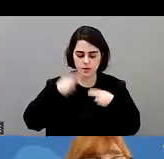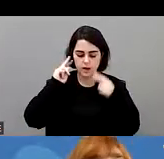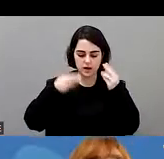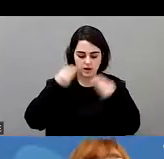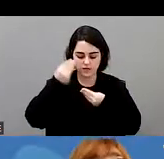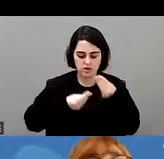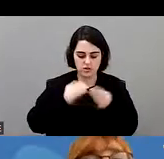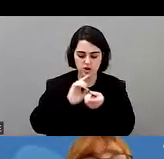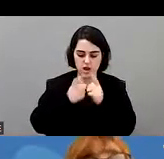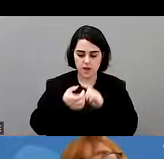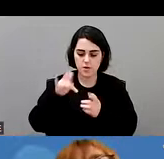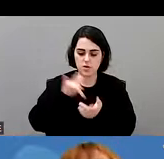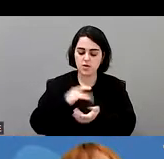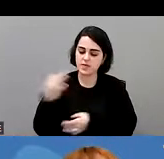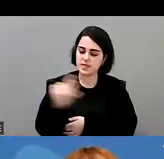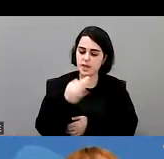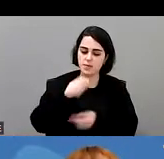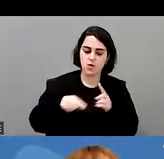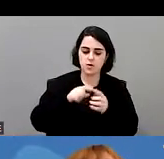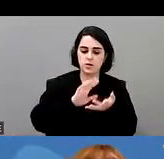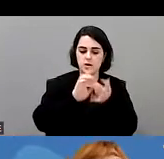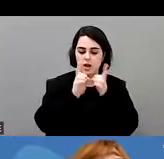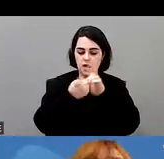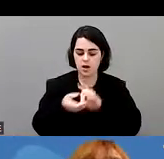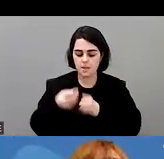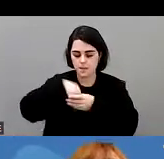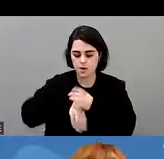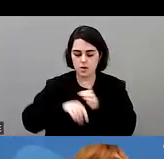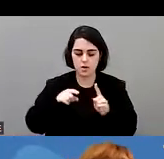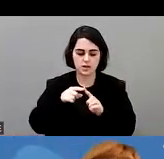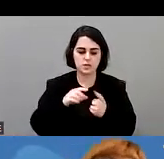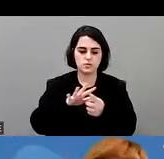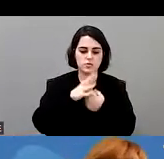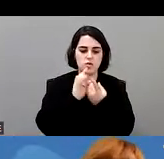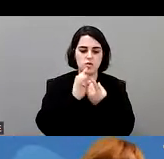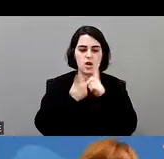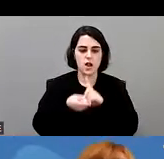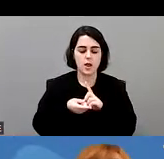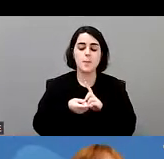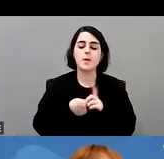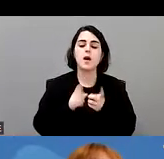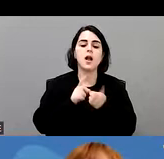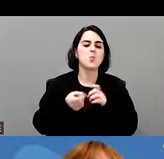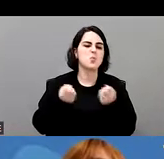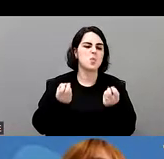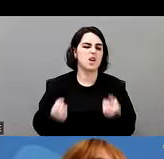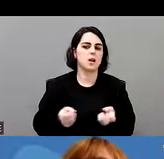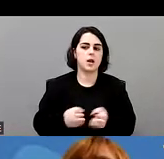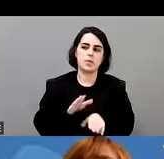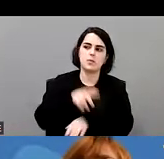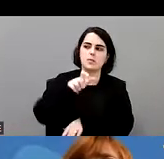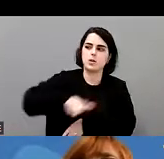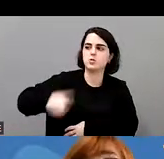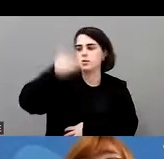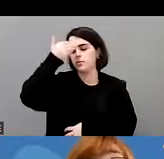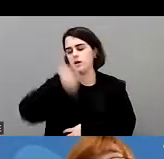cambios tendríamos que introducir para que esta situación varíe, ¿no? Y varíe en beneficio de las personas con parálisis